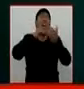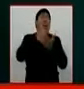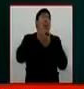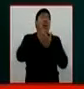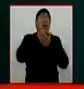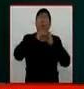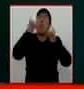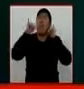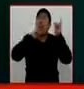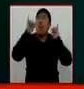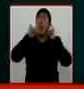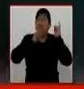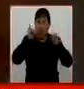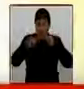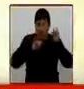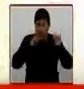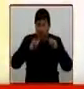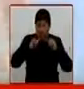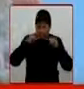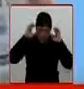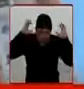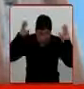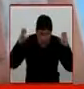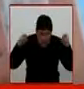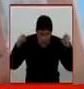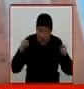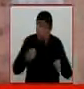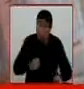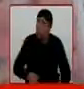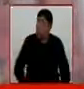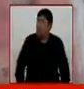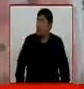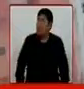guardia, guardia, guardia, y él seguía gritando como loco.